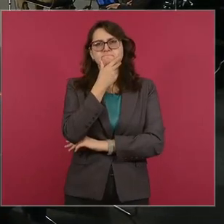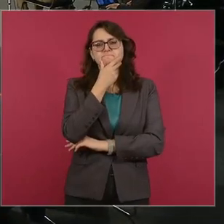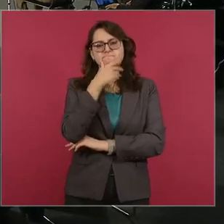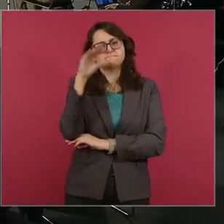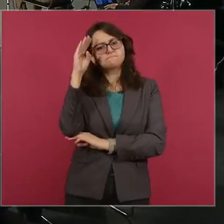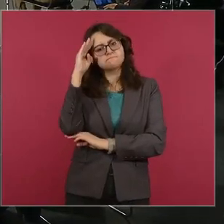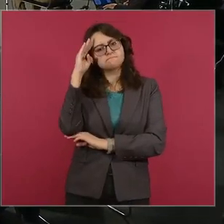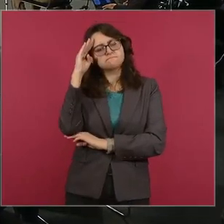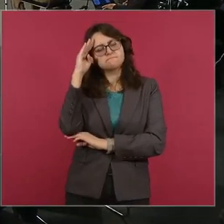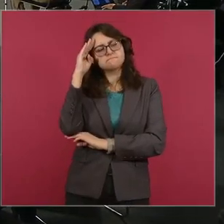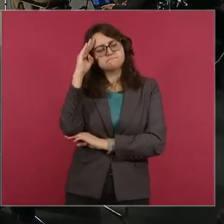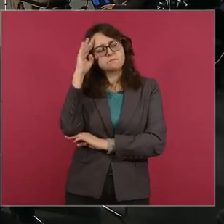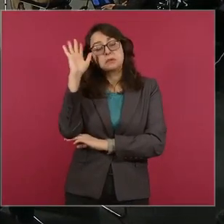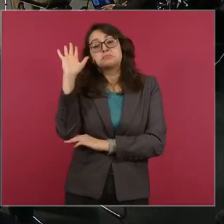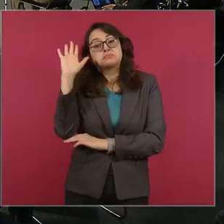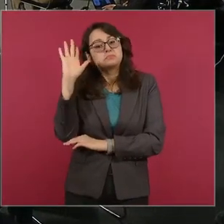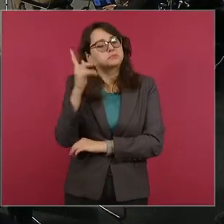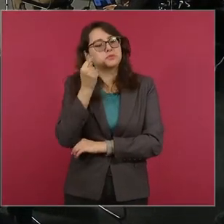Bueno,